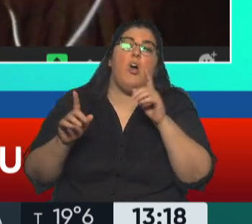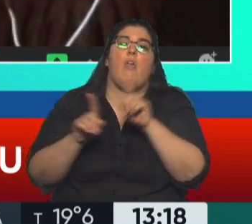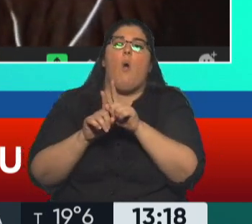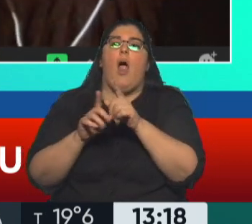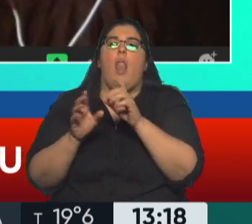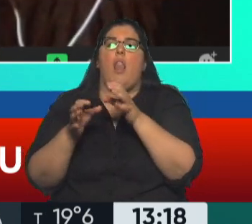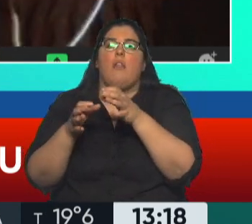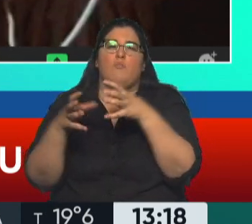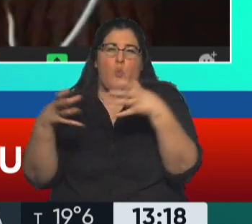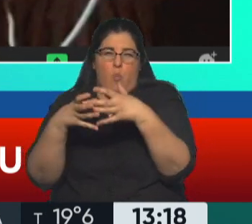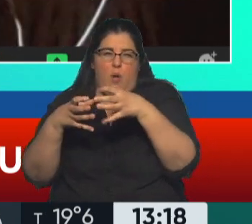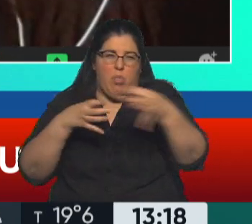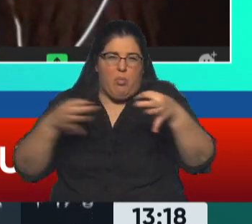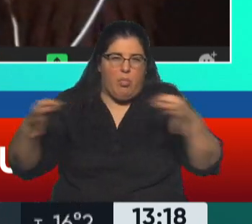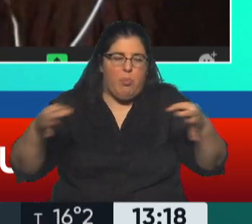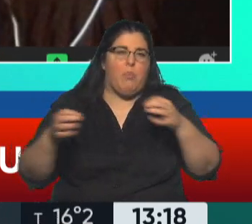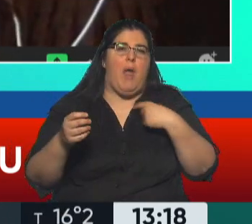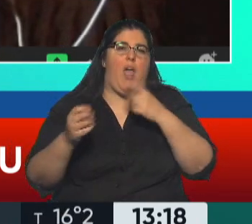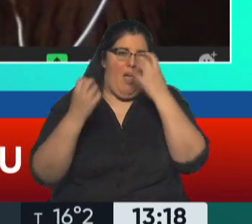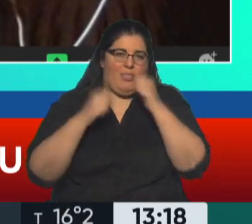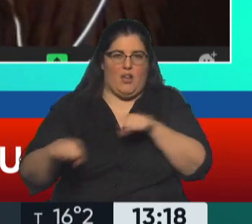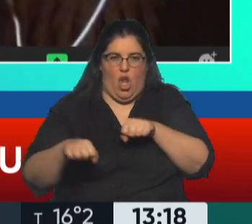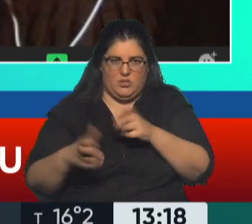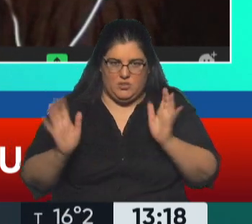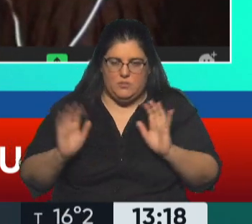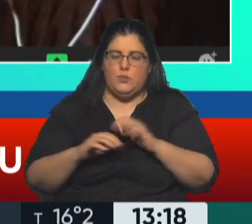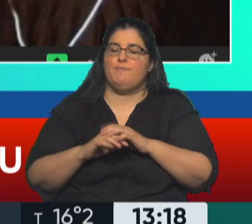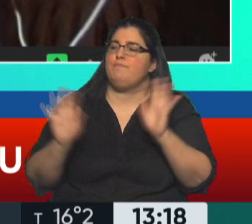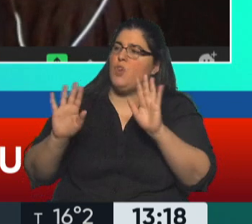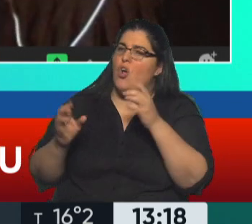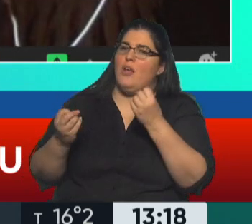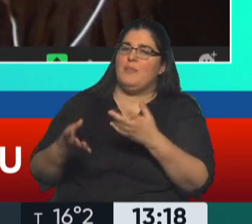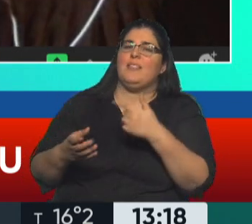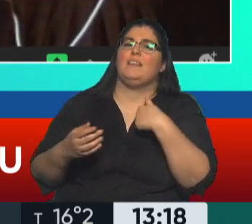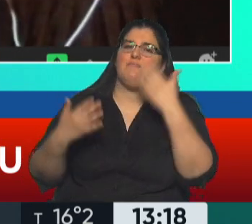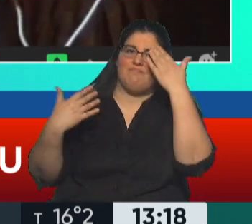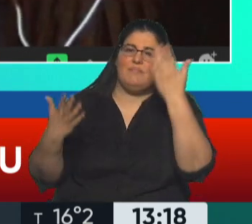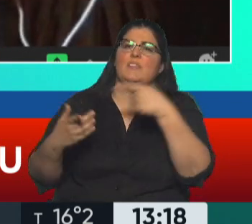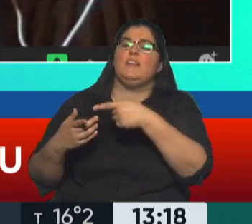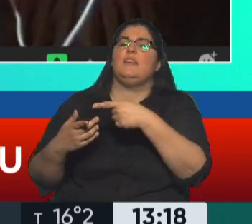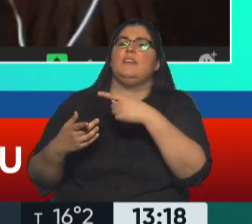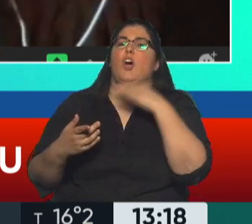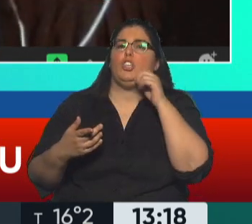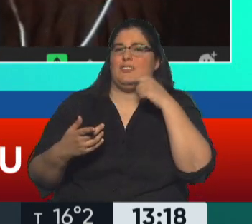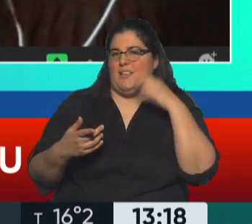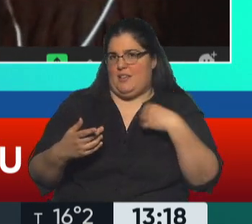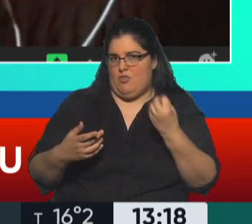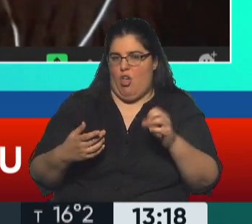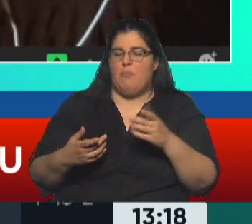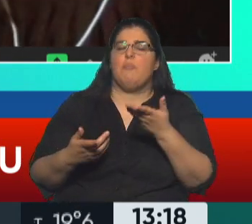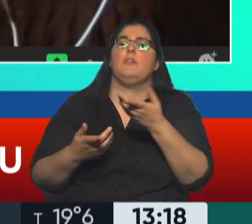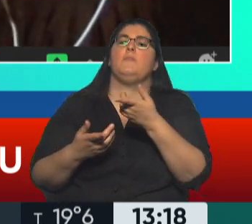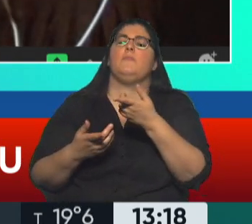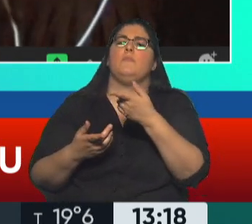células terroristas. Isabela, ¿cómo te va? José Nathanson te saluda. ¿Coincidís con la idea de que los atentados del 11 de